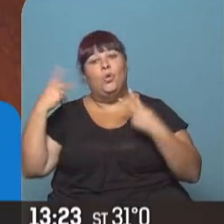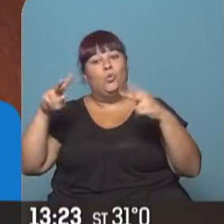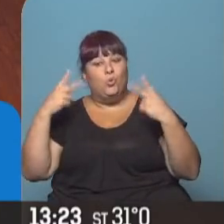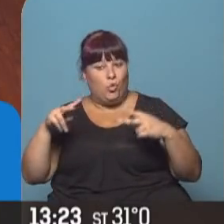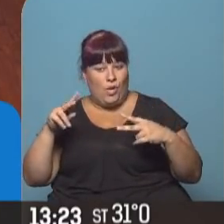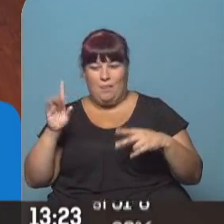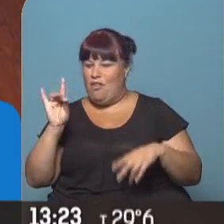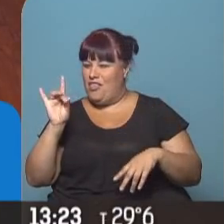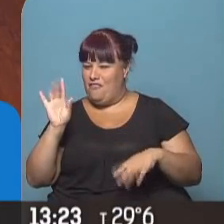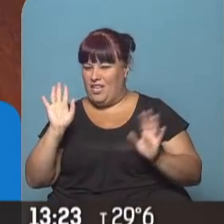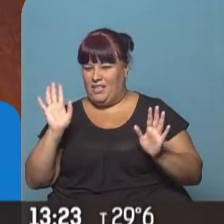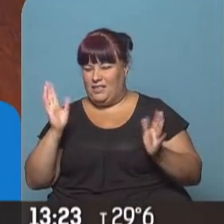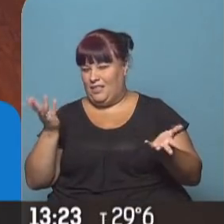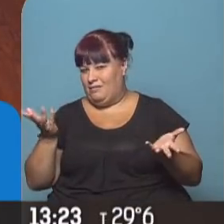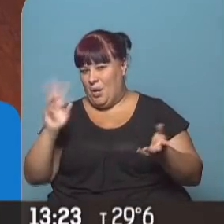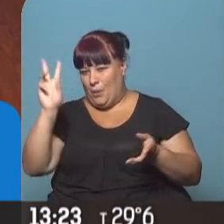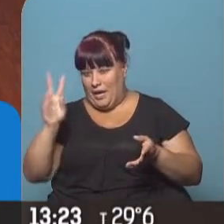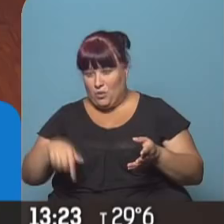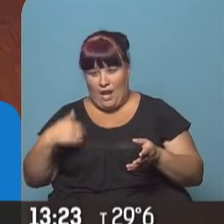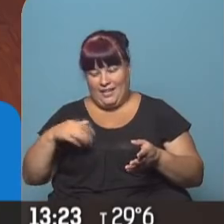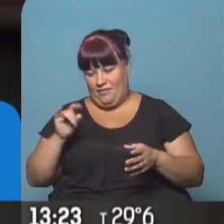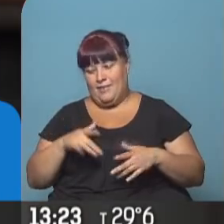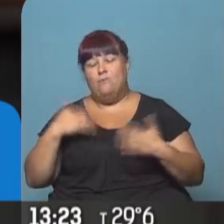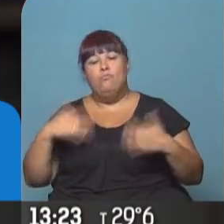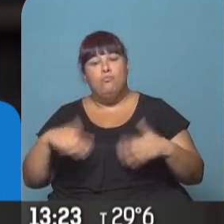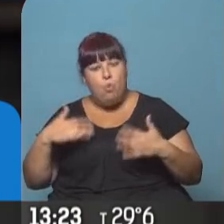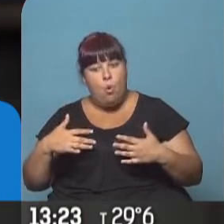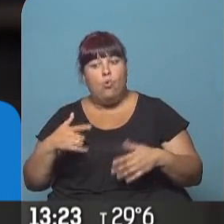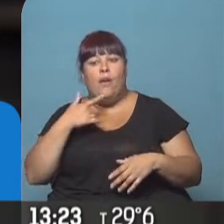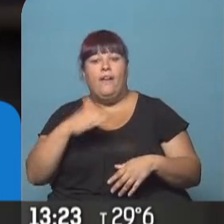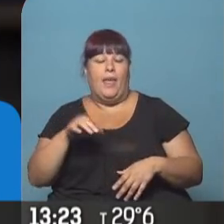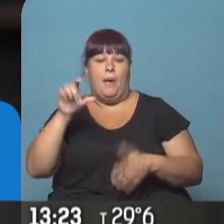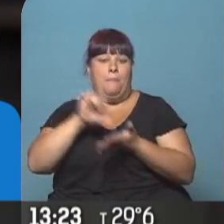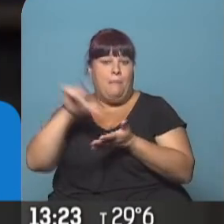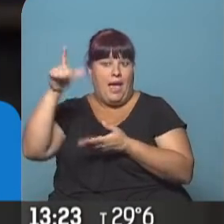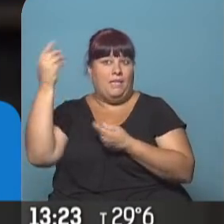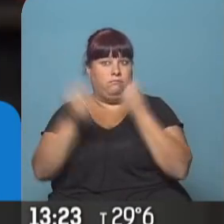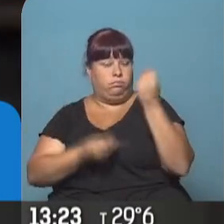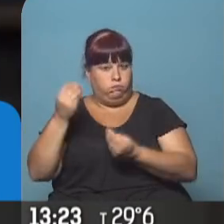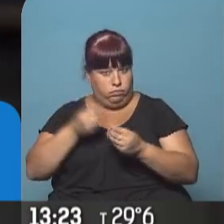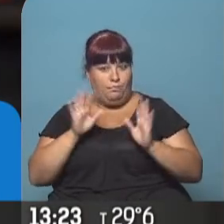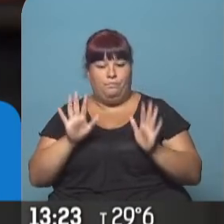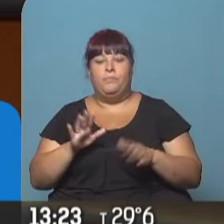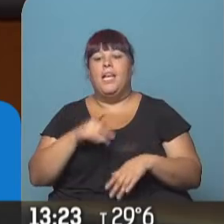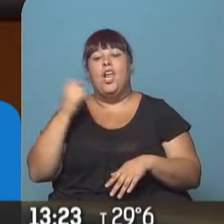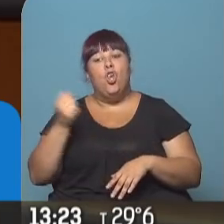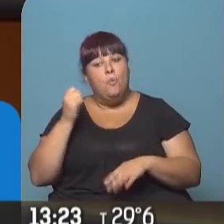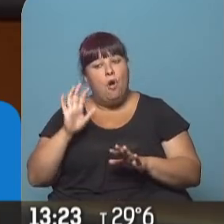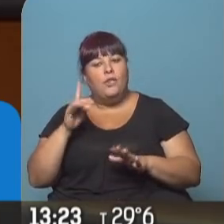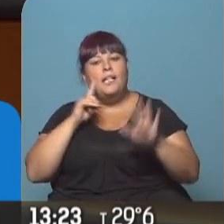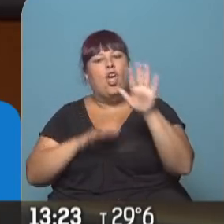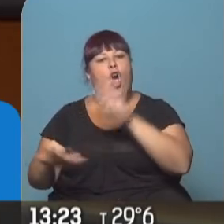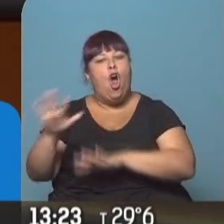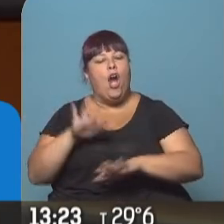turismo es difícil hacer de venezolanos en la Argentina. Y es mucho. La verdad es que desde el país Por eso, caribeño van llegando muchos. Lo importante es empezar a